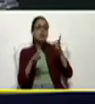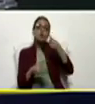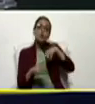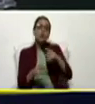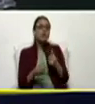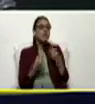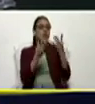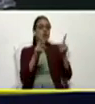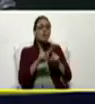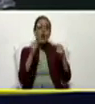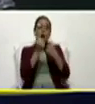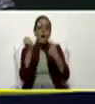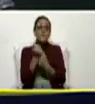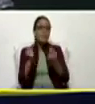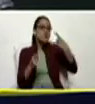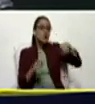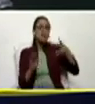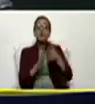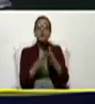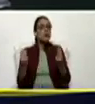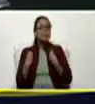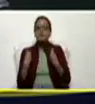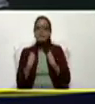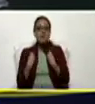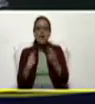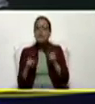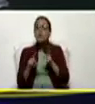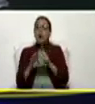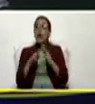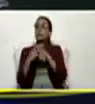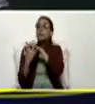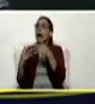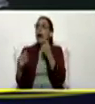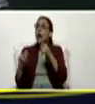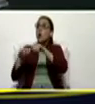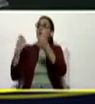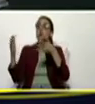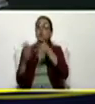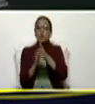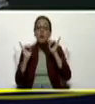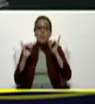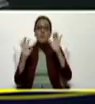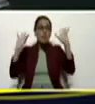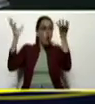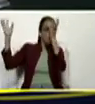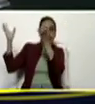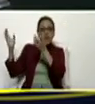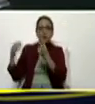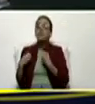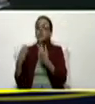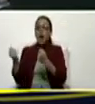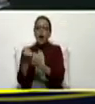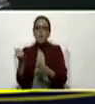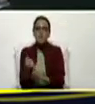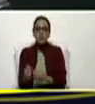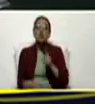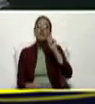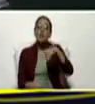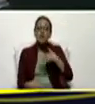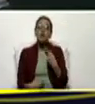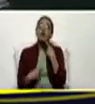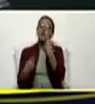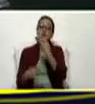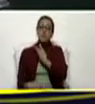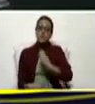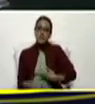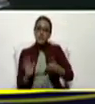para quienes están afectados y yo quiero también reconocer aquí presidente el trabajo que de manera conjunta